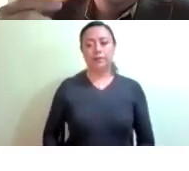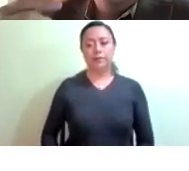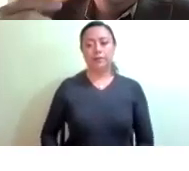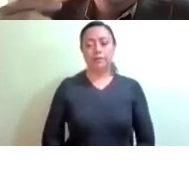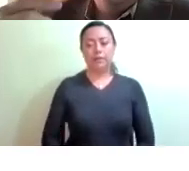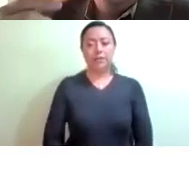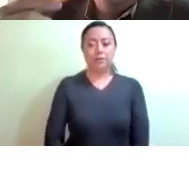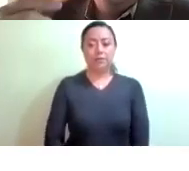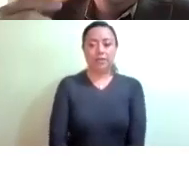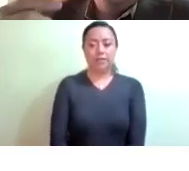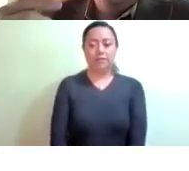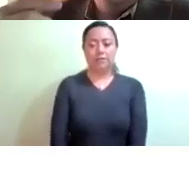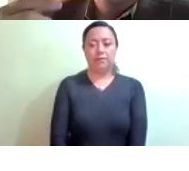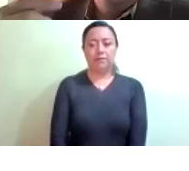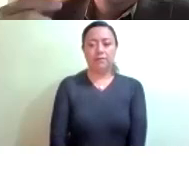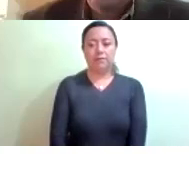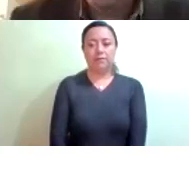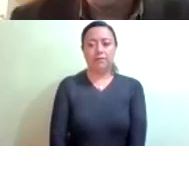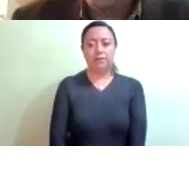dolió hasta ver a los